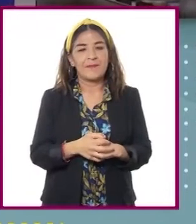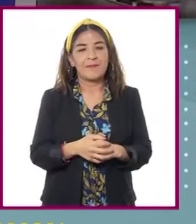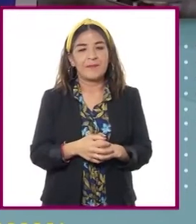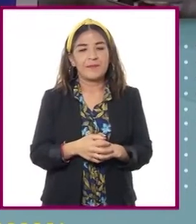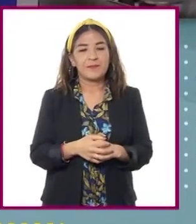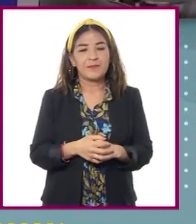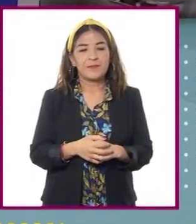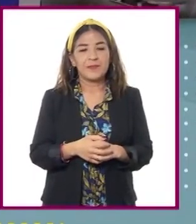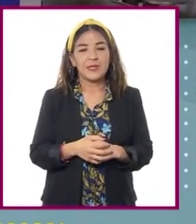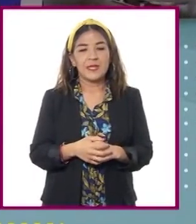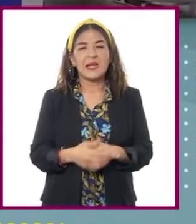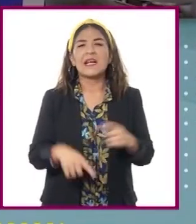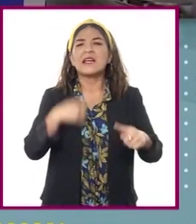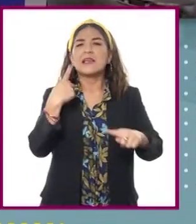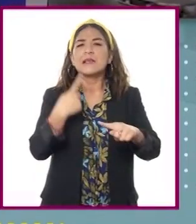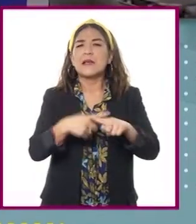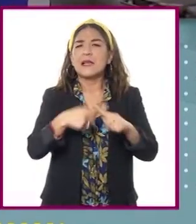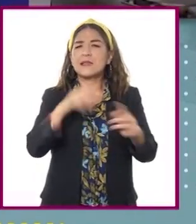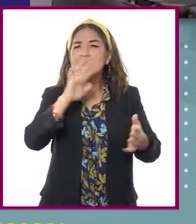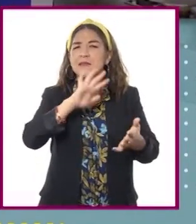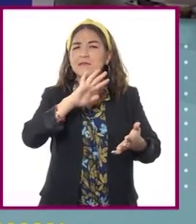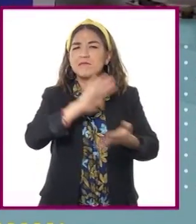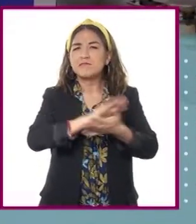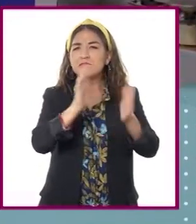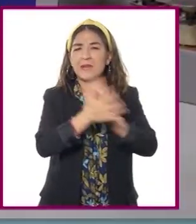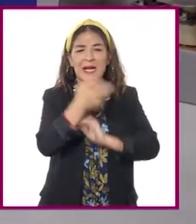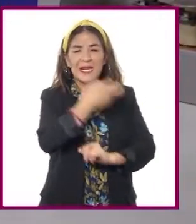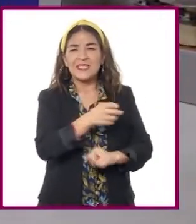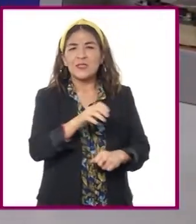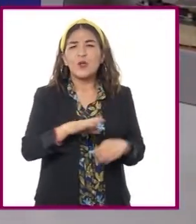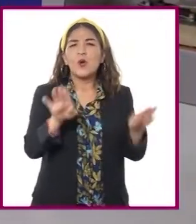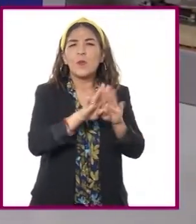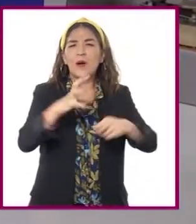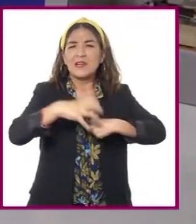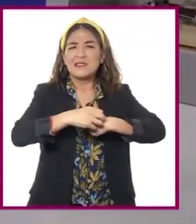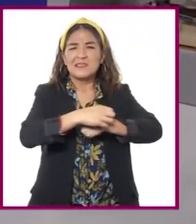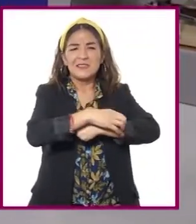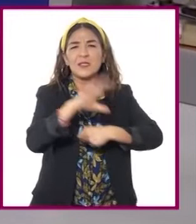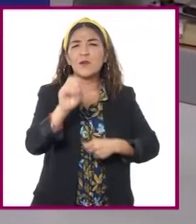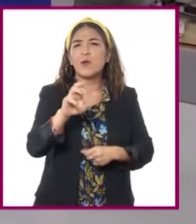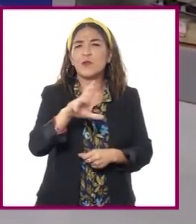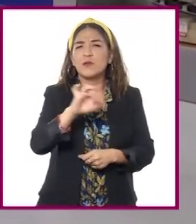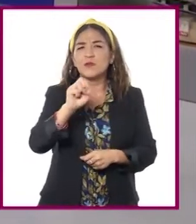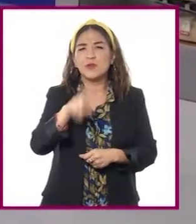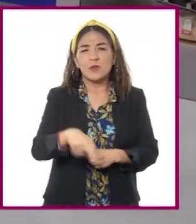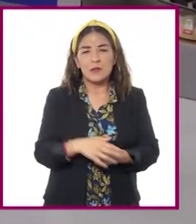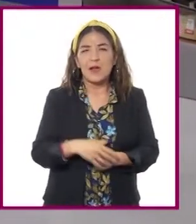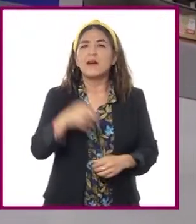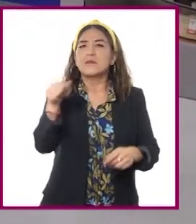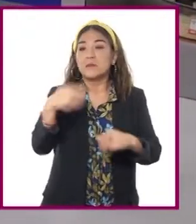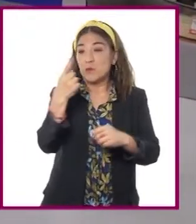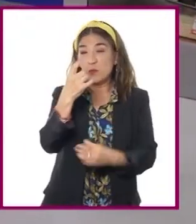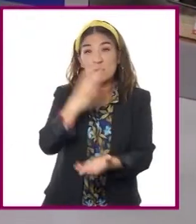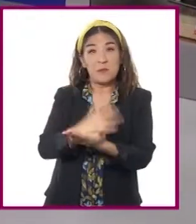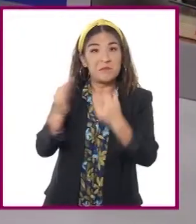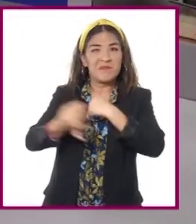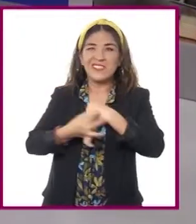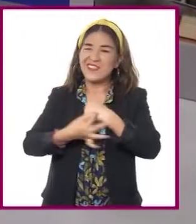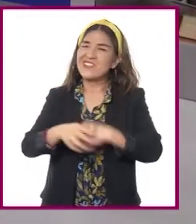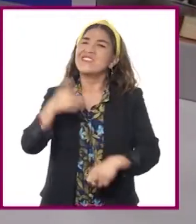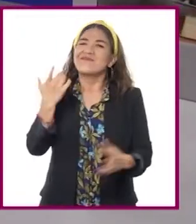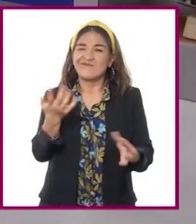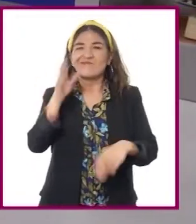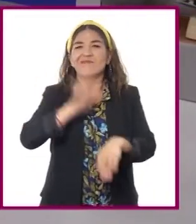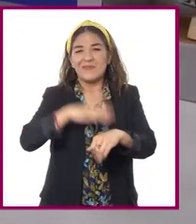¿Quiénes son los cómplices de la corrosión? No solo se requiere un metal, el proceso es más complejo